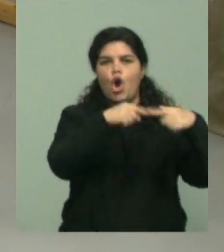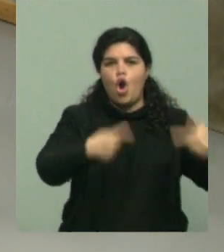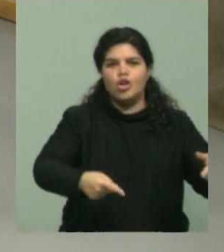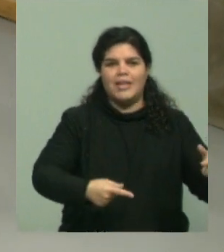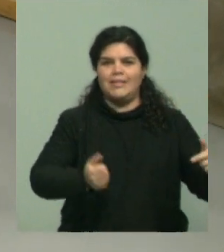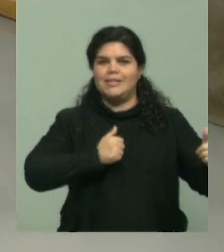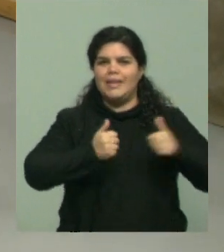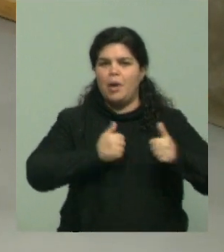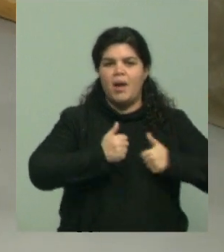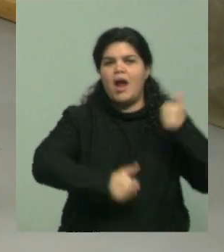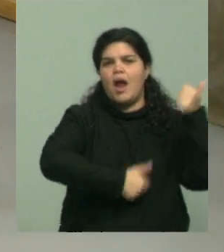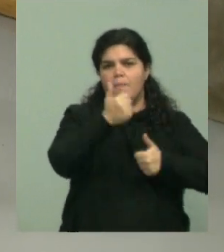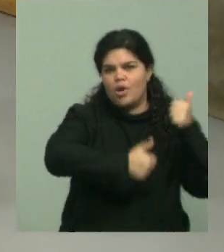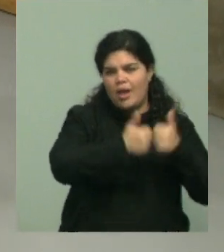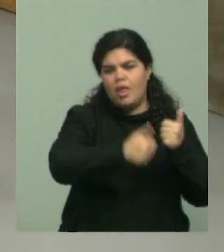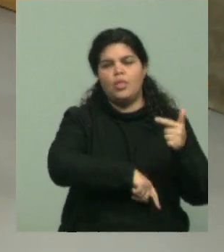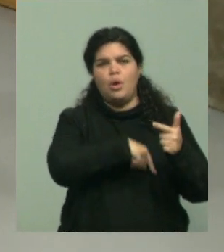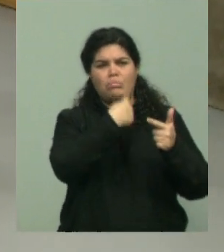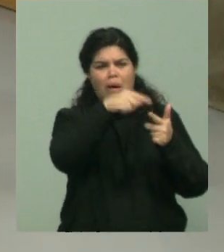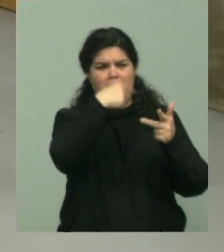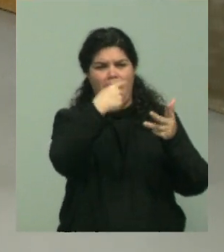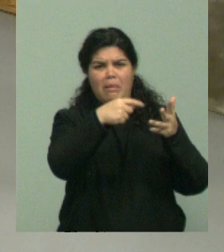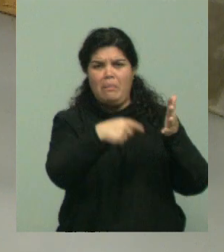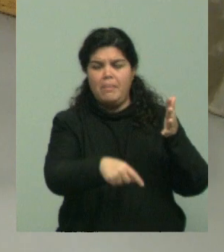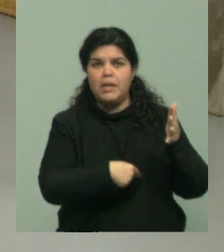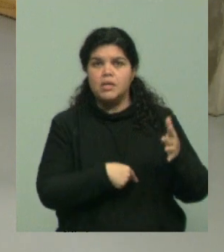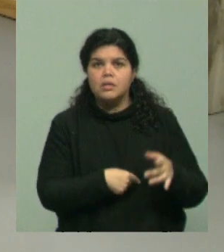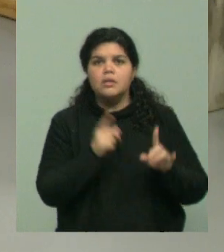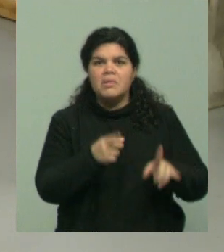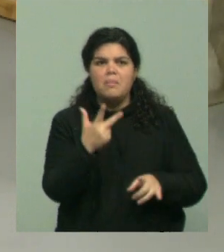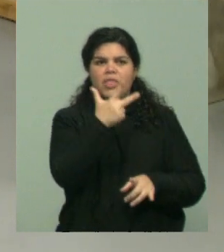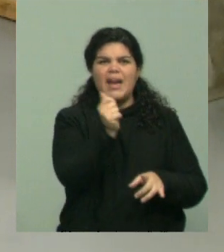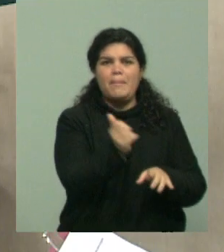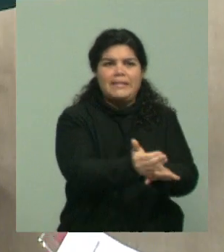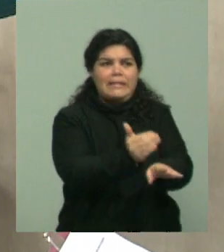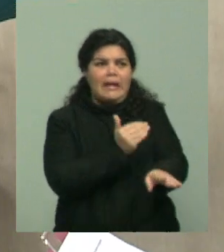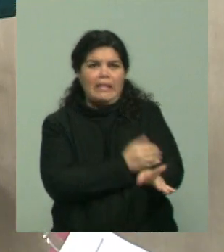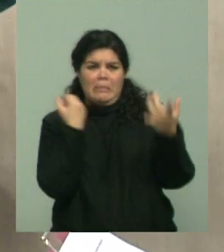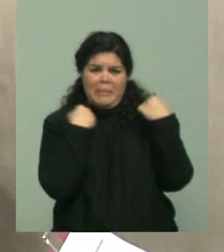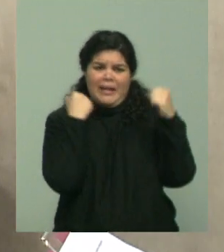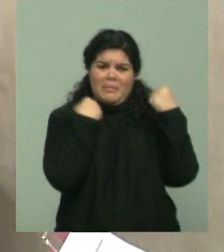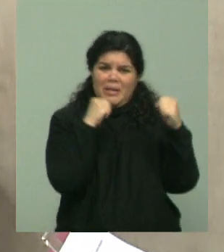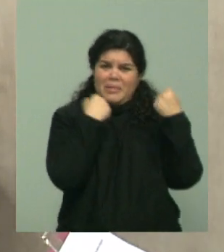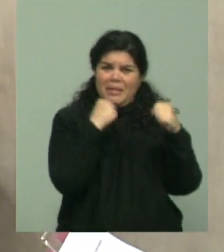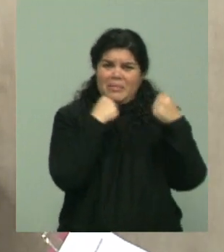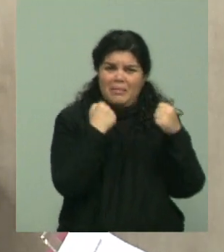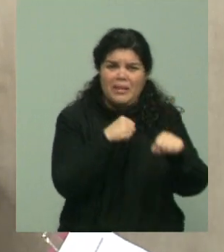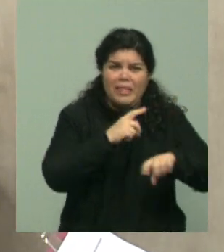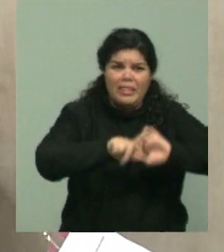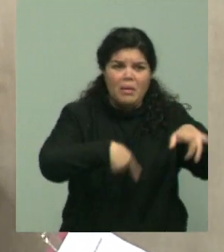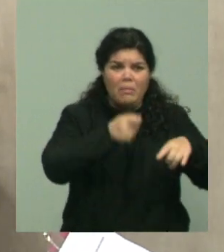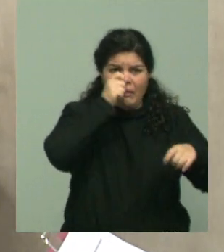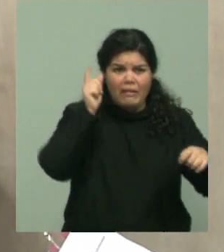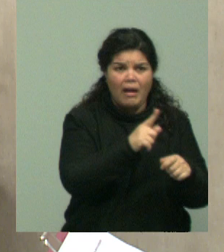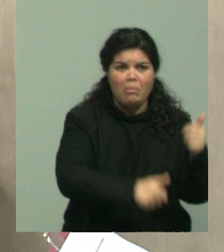muy explosivas, ¿viste? Es todo muy rápido. Uh-huh. Y capaz que te estuviste entrenando 3 meses antes uh-huh. y en horarios terribles, ¿viste? Porque por